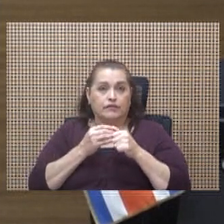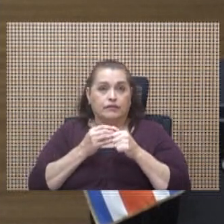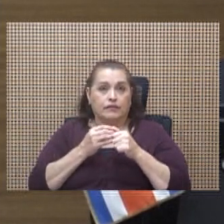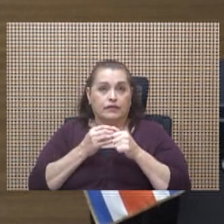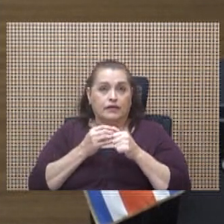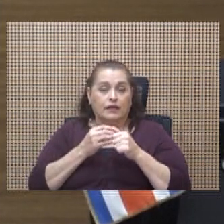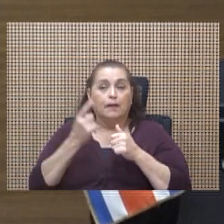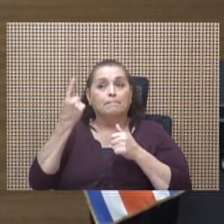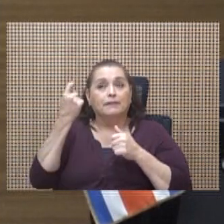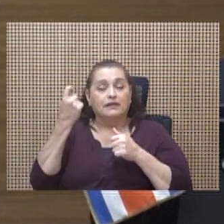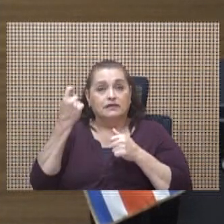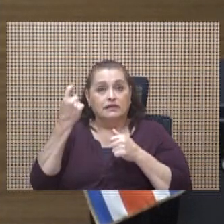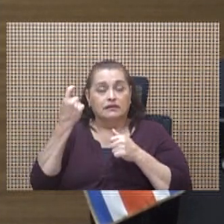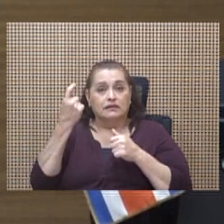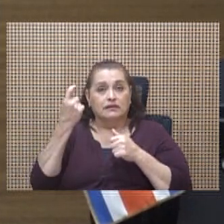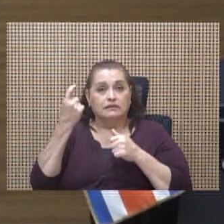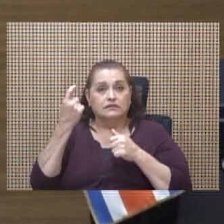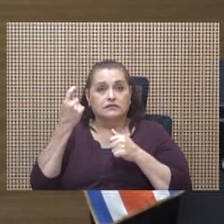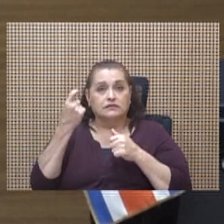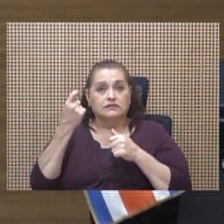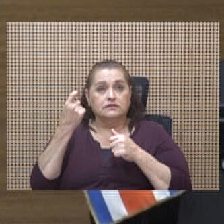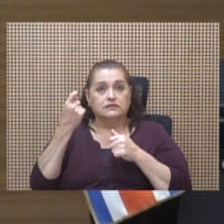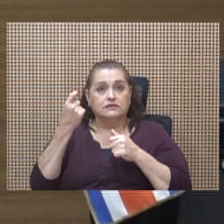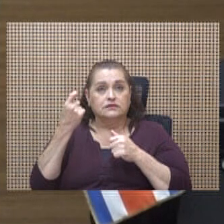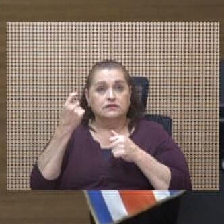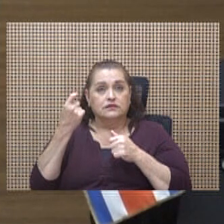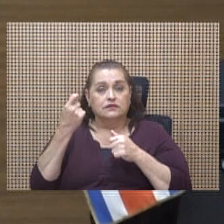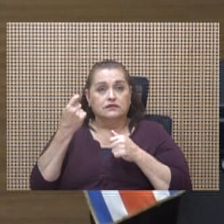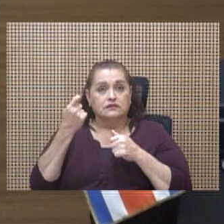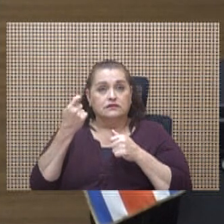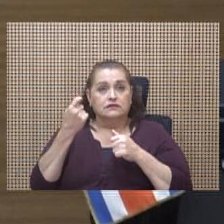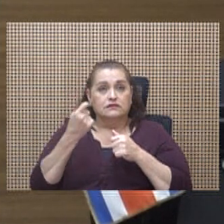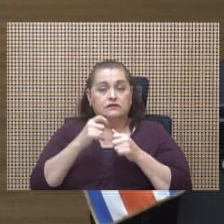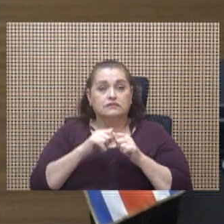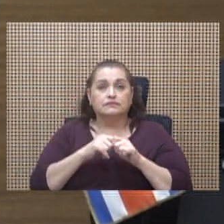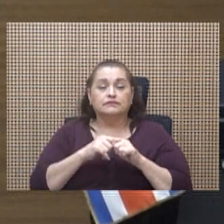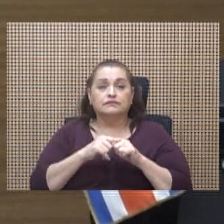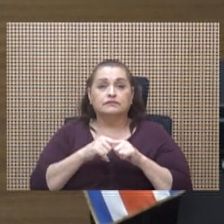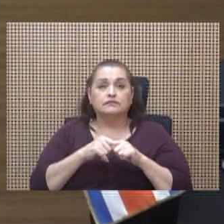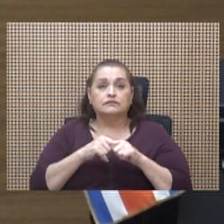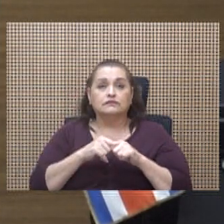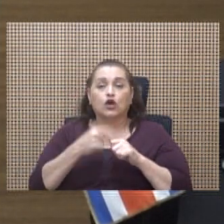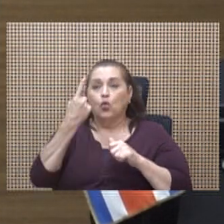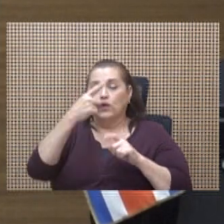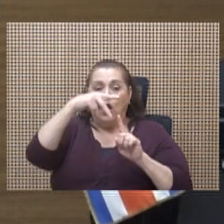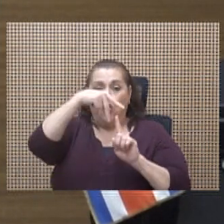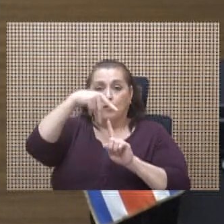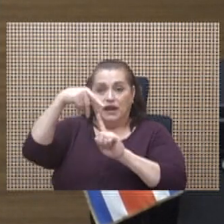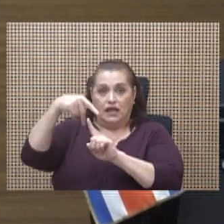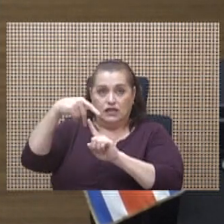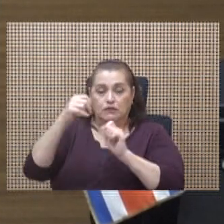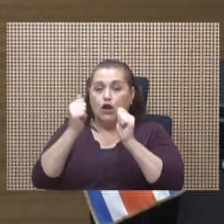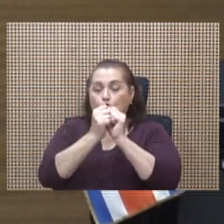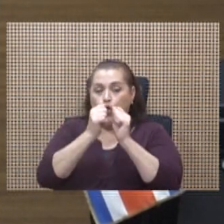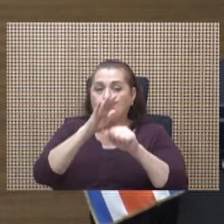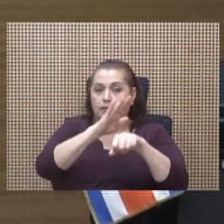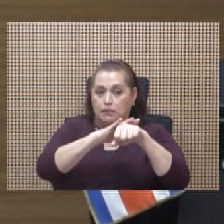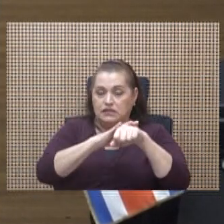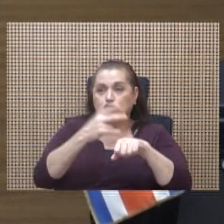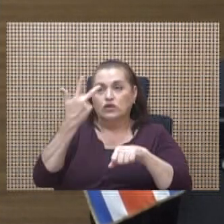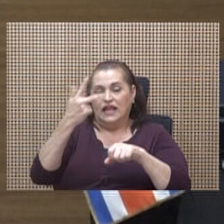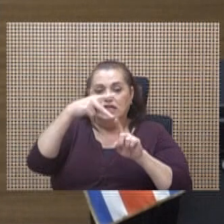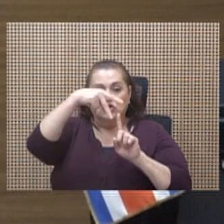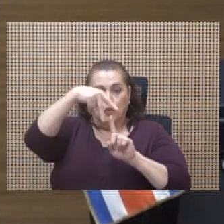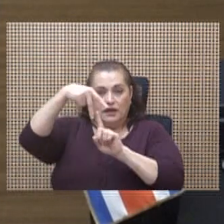pendientes vamos a ver son una cooperativa en concesión tres cooperativas